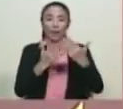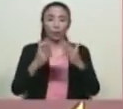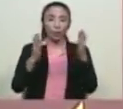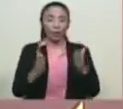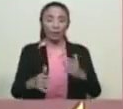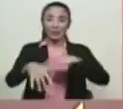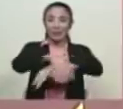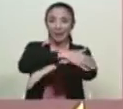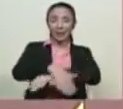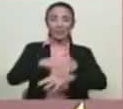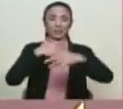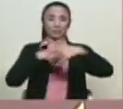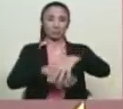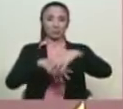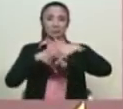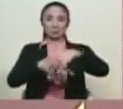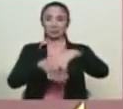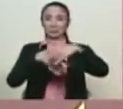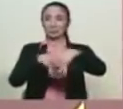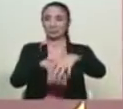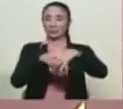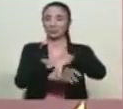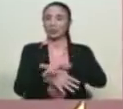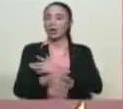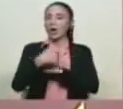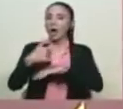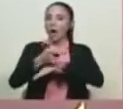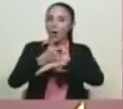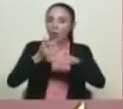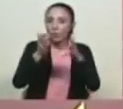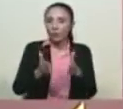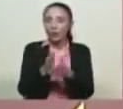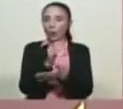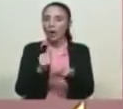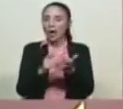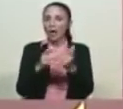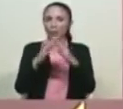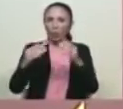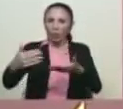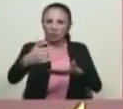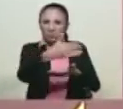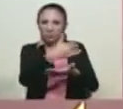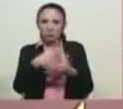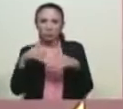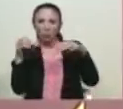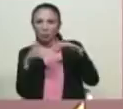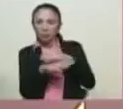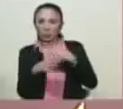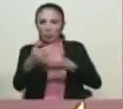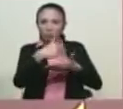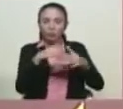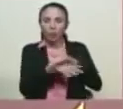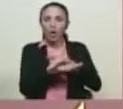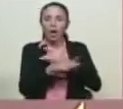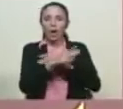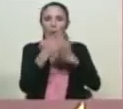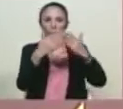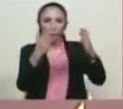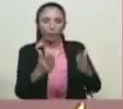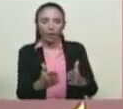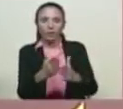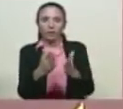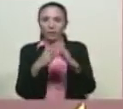Y el gobierno de Sebastián Piñera llegó reprimiendo a las maestras, a los maestros, a los muchachos de